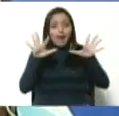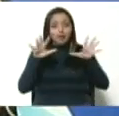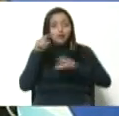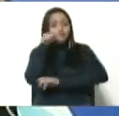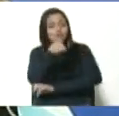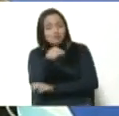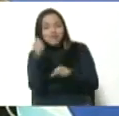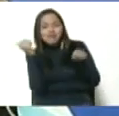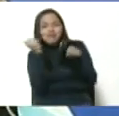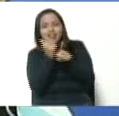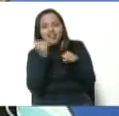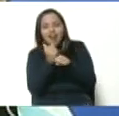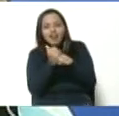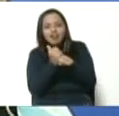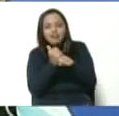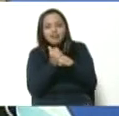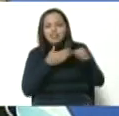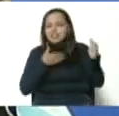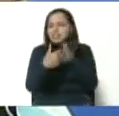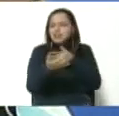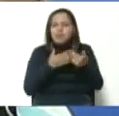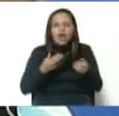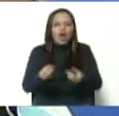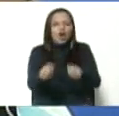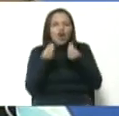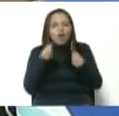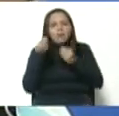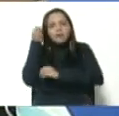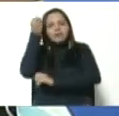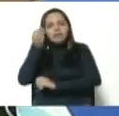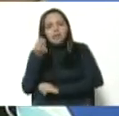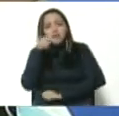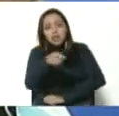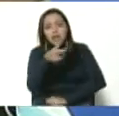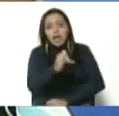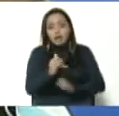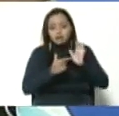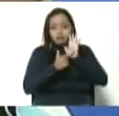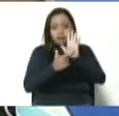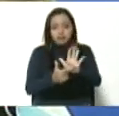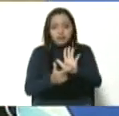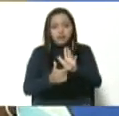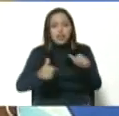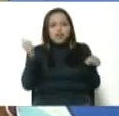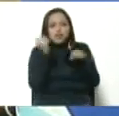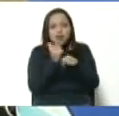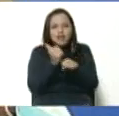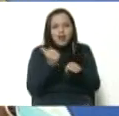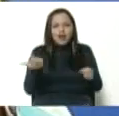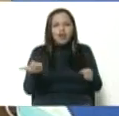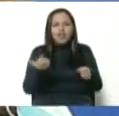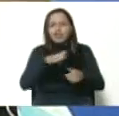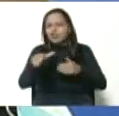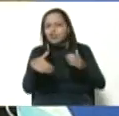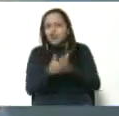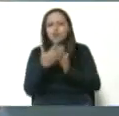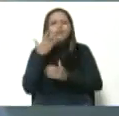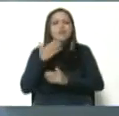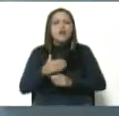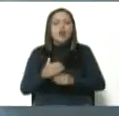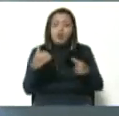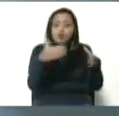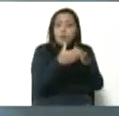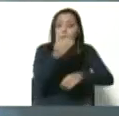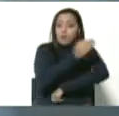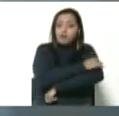los trabajadores, independientemente de cómo pensemos, aquí están representadas las centrales de trabajadores del sector de oposición